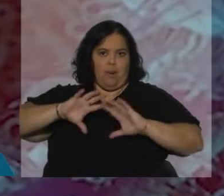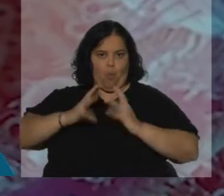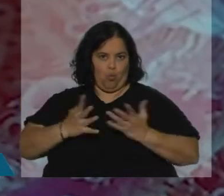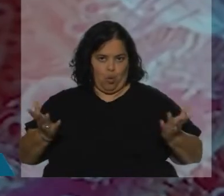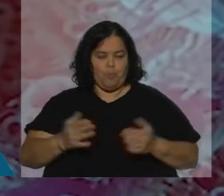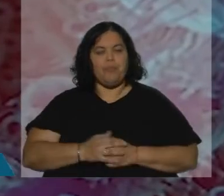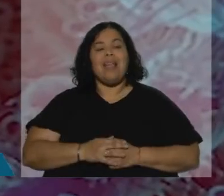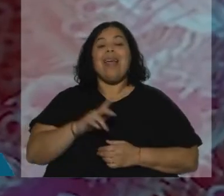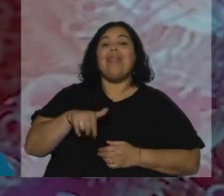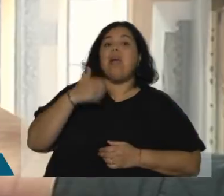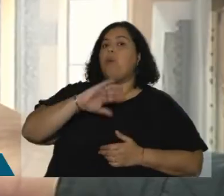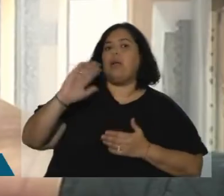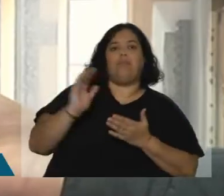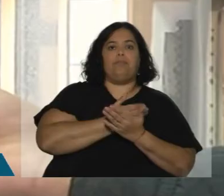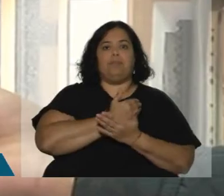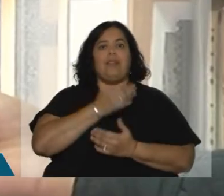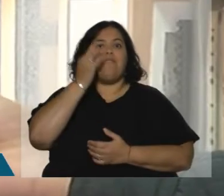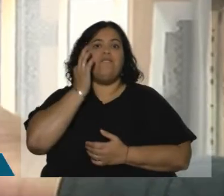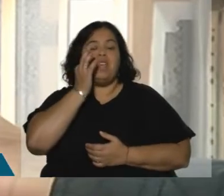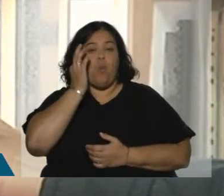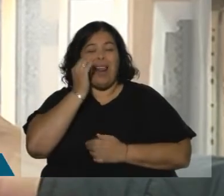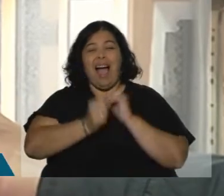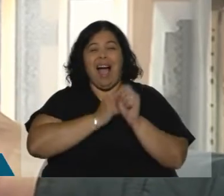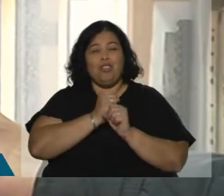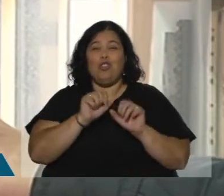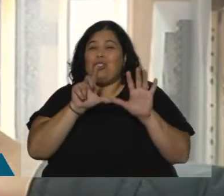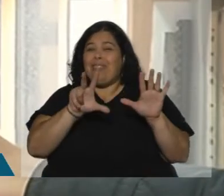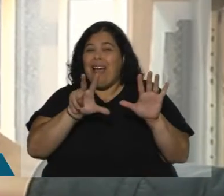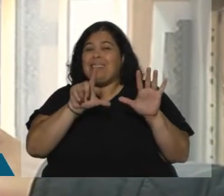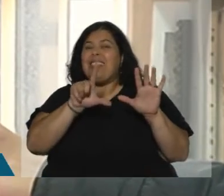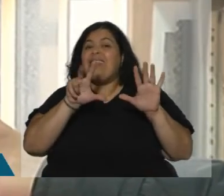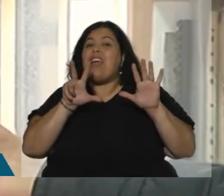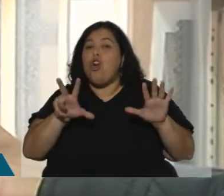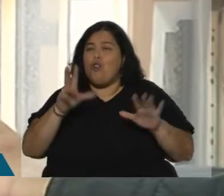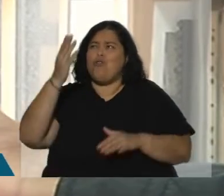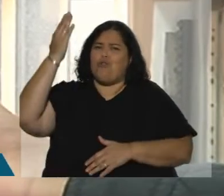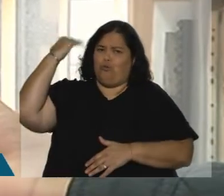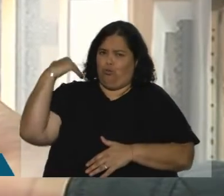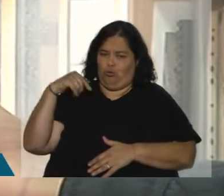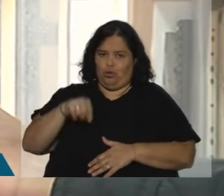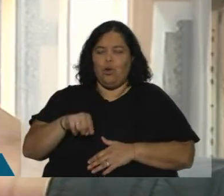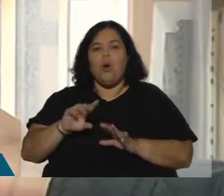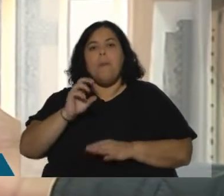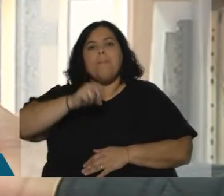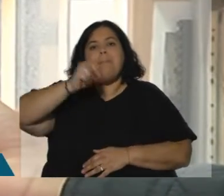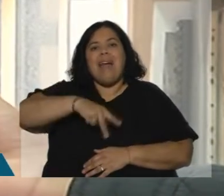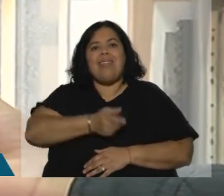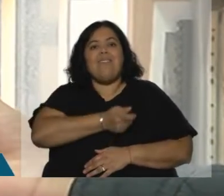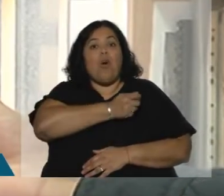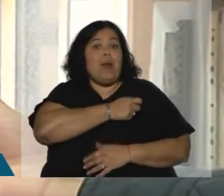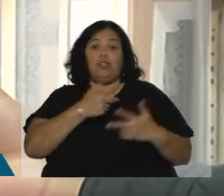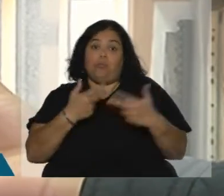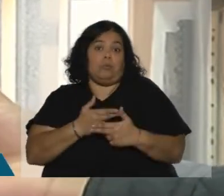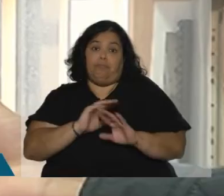después de que se radicó la viruela en el 78 ese plan de vacunación se